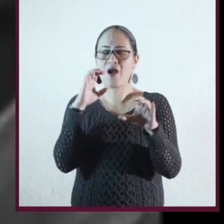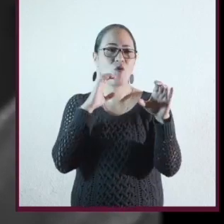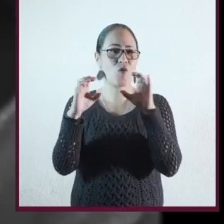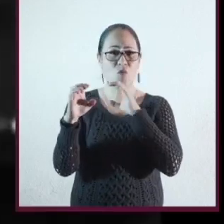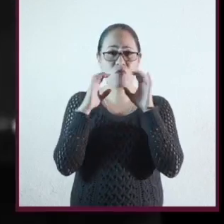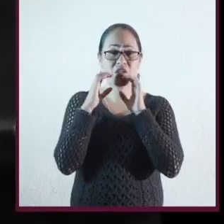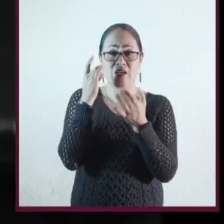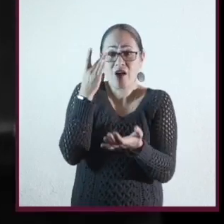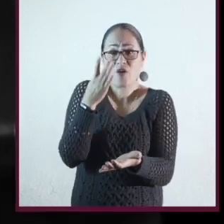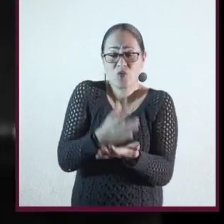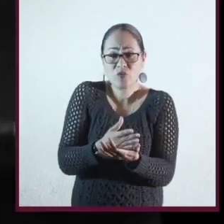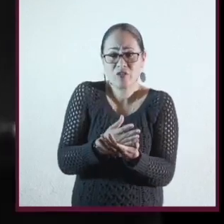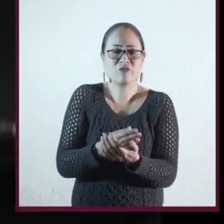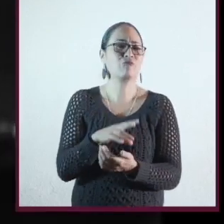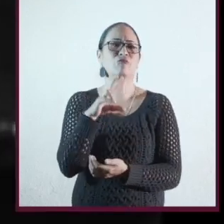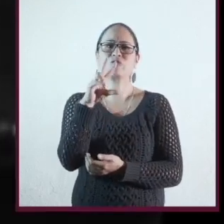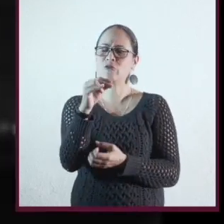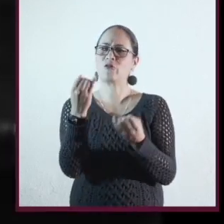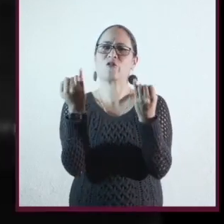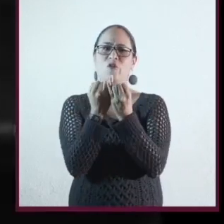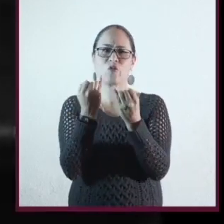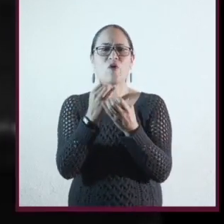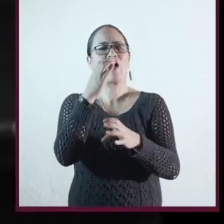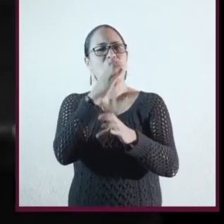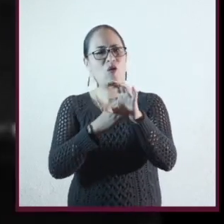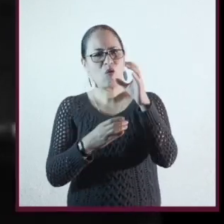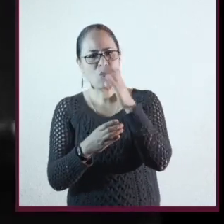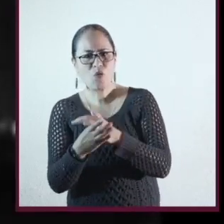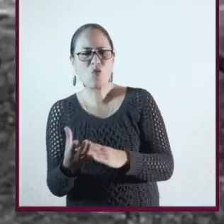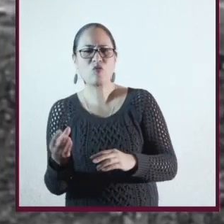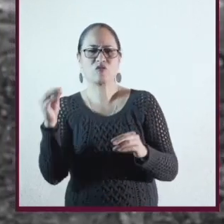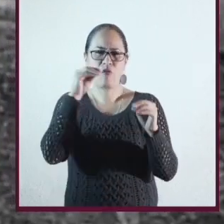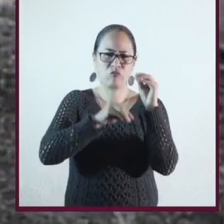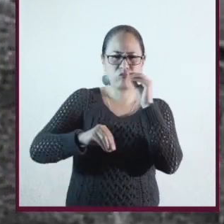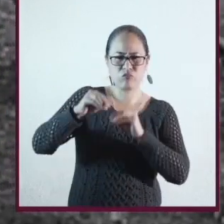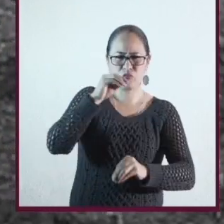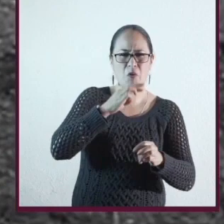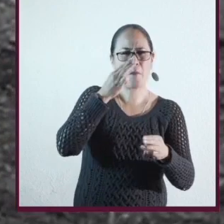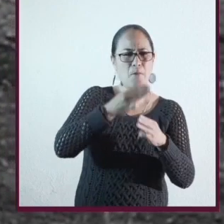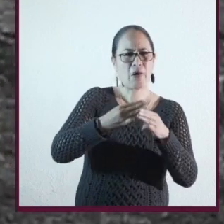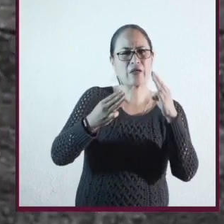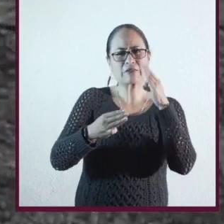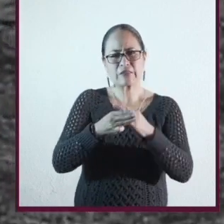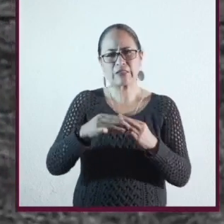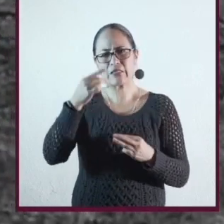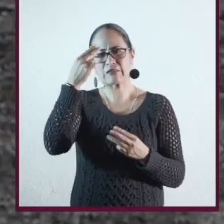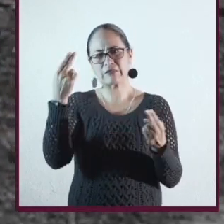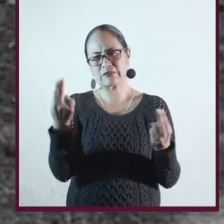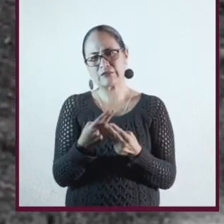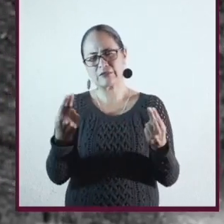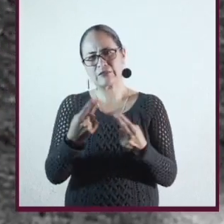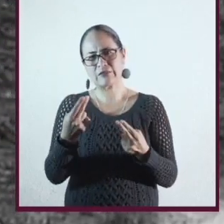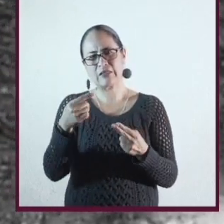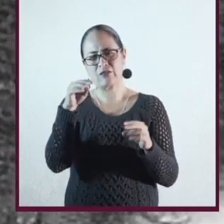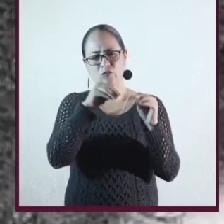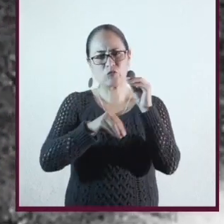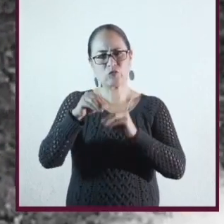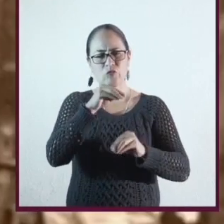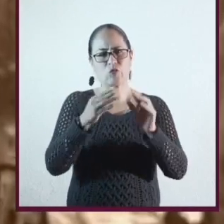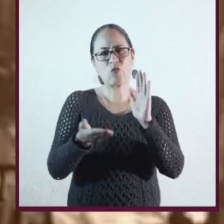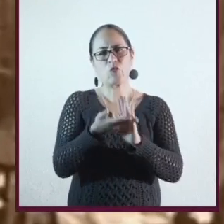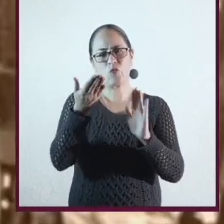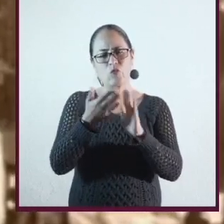en el desarrollo de todos los recursos, infraestructura y materias primas necesarias para construir esta gran red